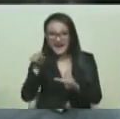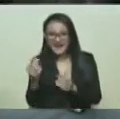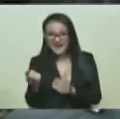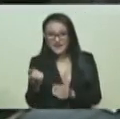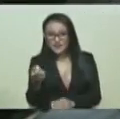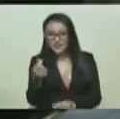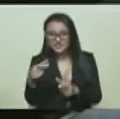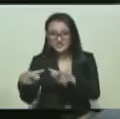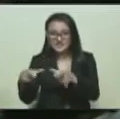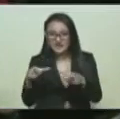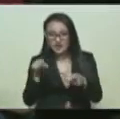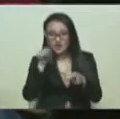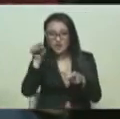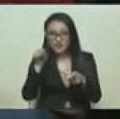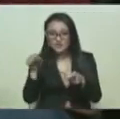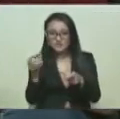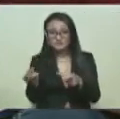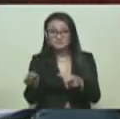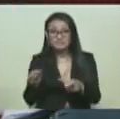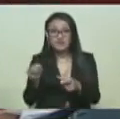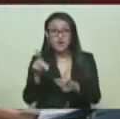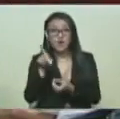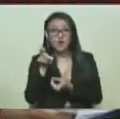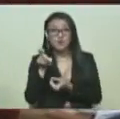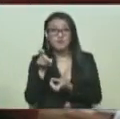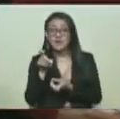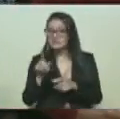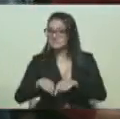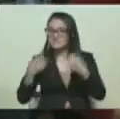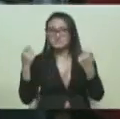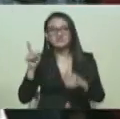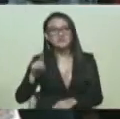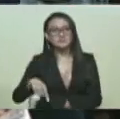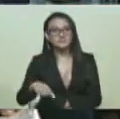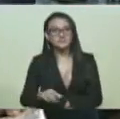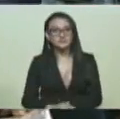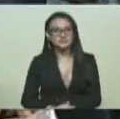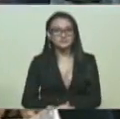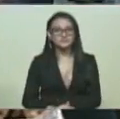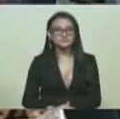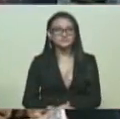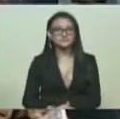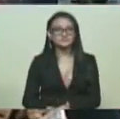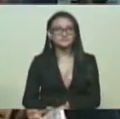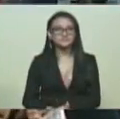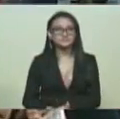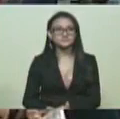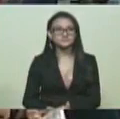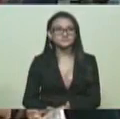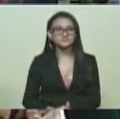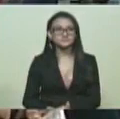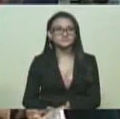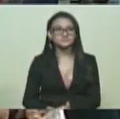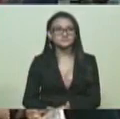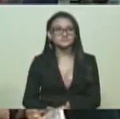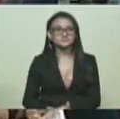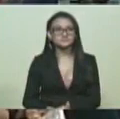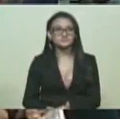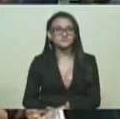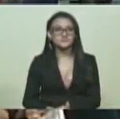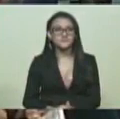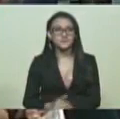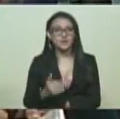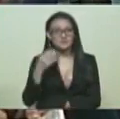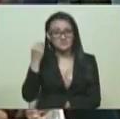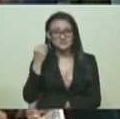habían sido deliberadamente destruidos, dañados, ¿no? Por eso es que consideramos que ha